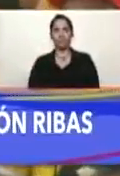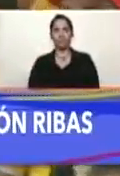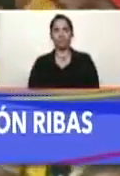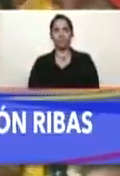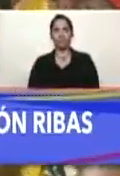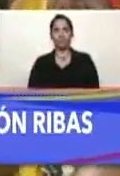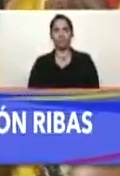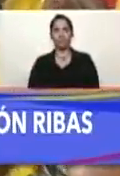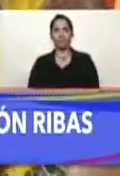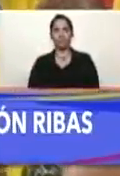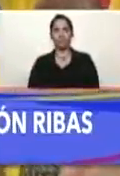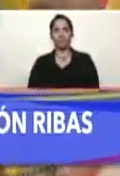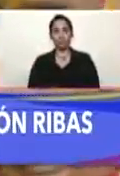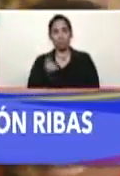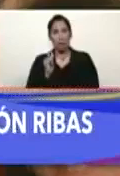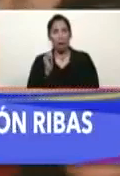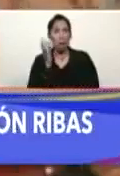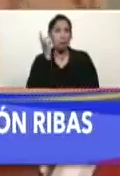Estaba María en su casa